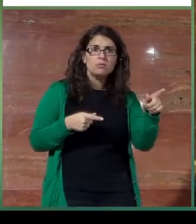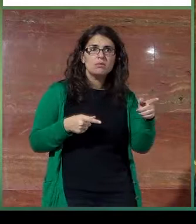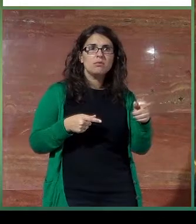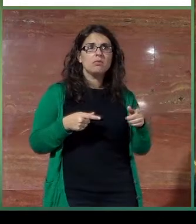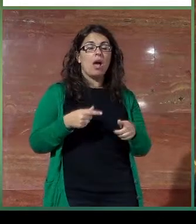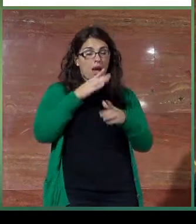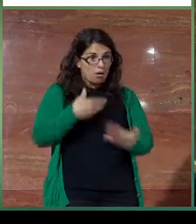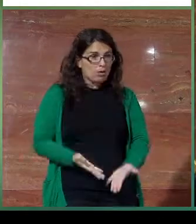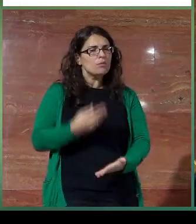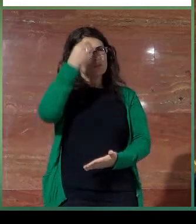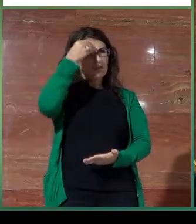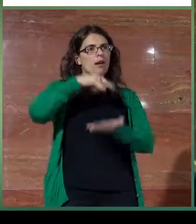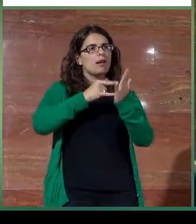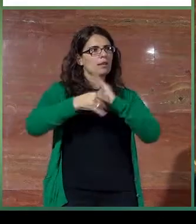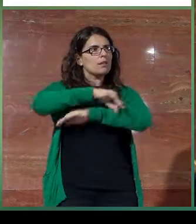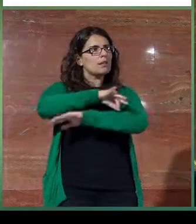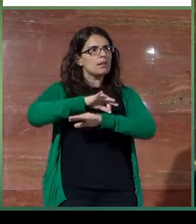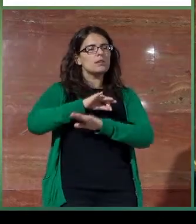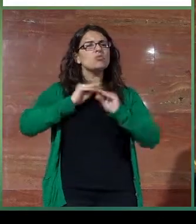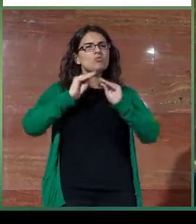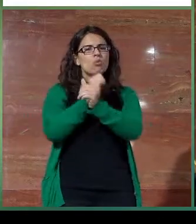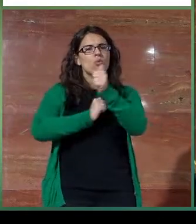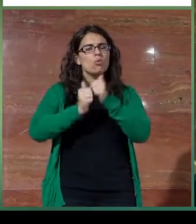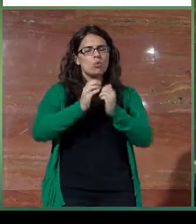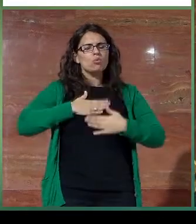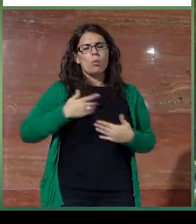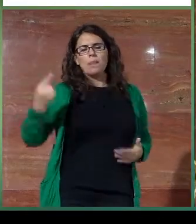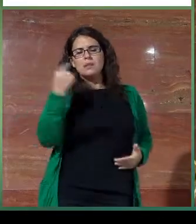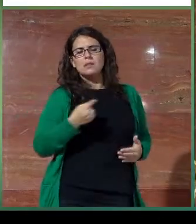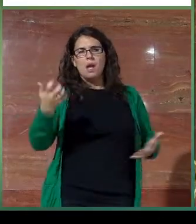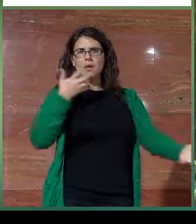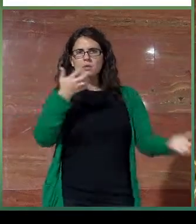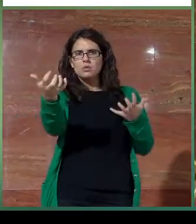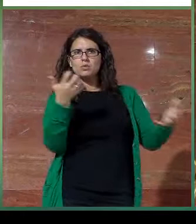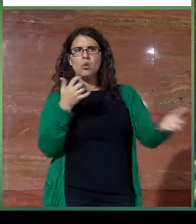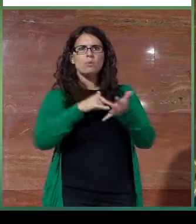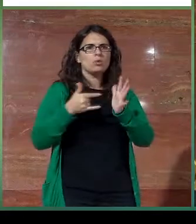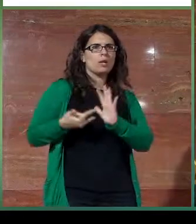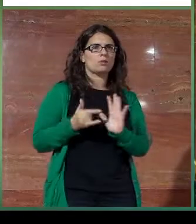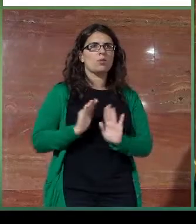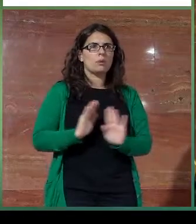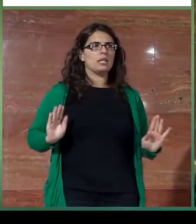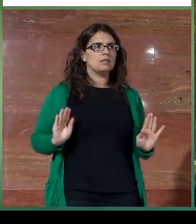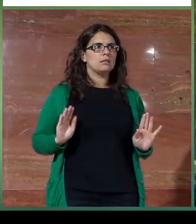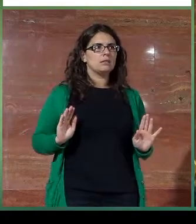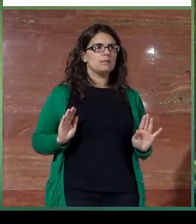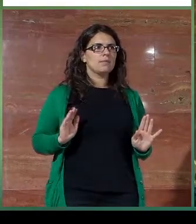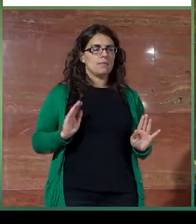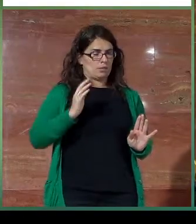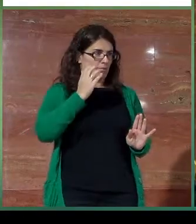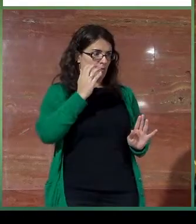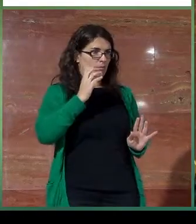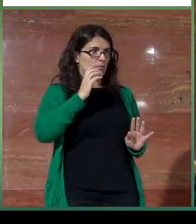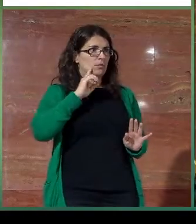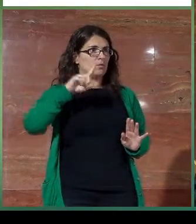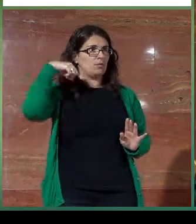los arquitectos sigue primándoles su diseño, su proyecto, y si no la prueba la tenemos en